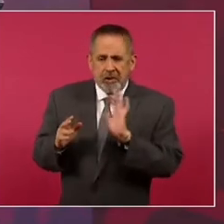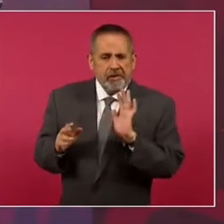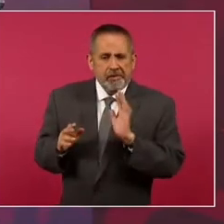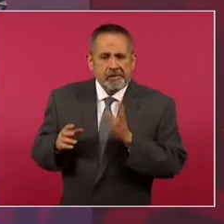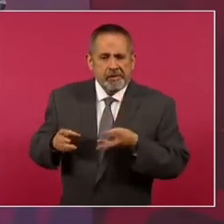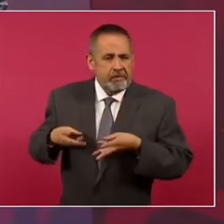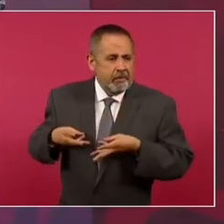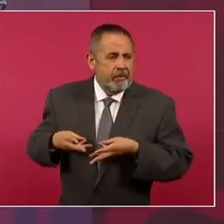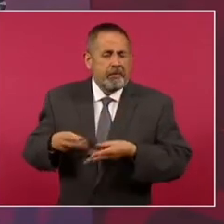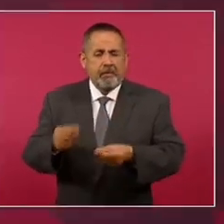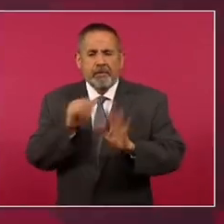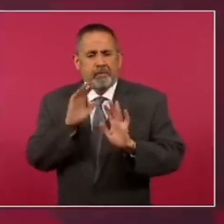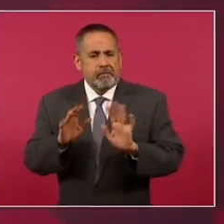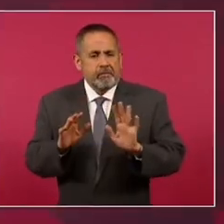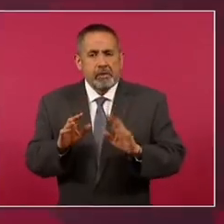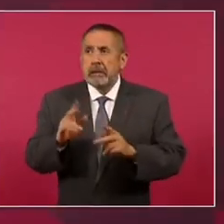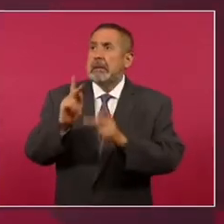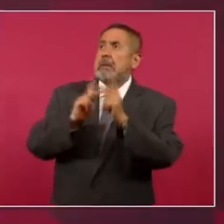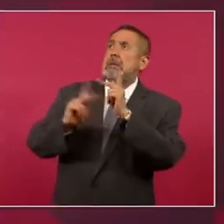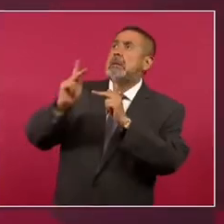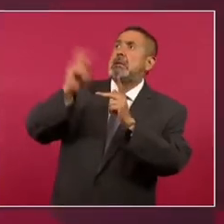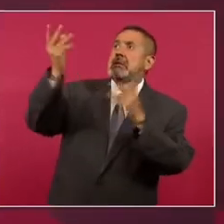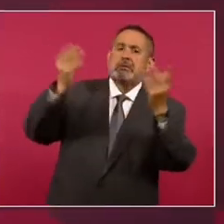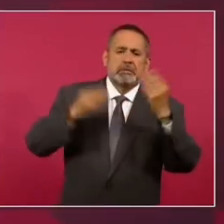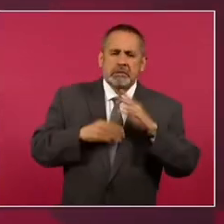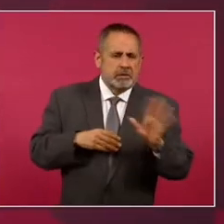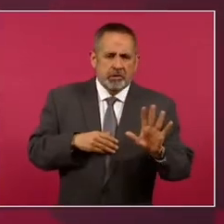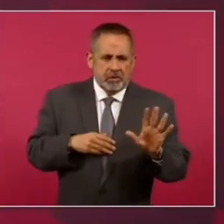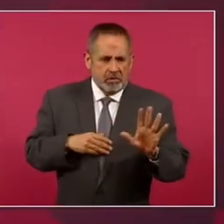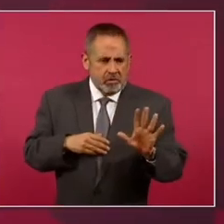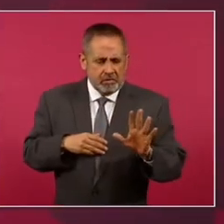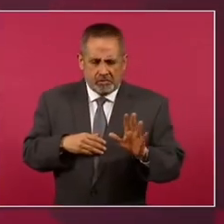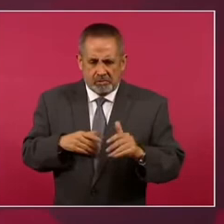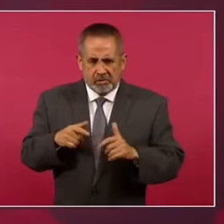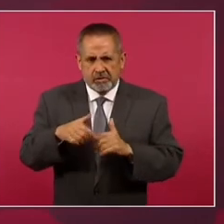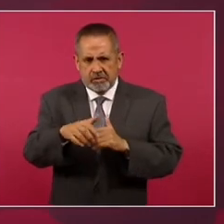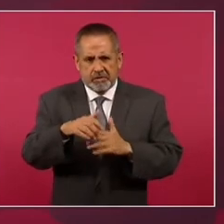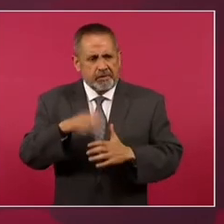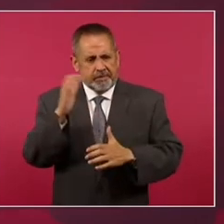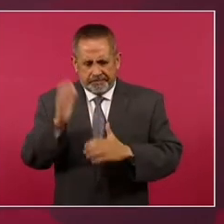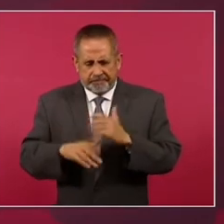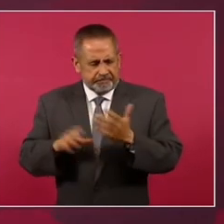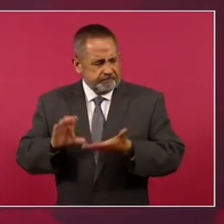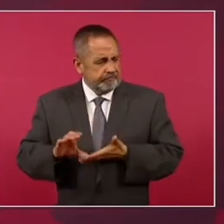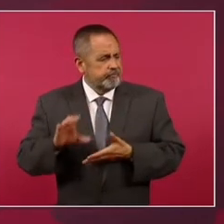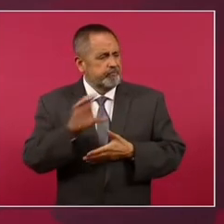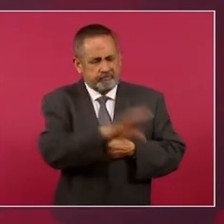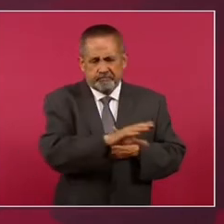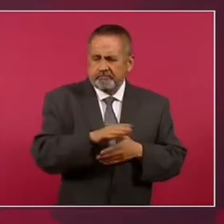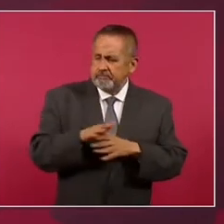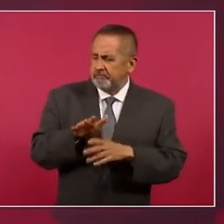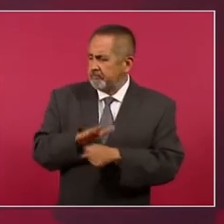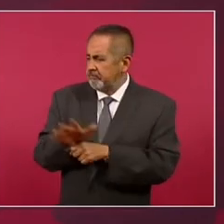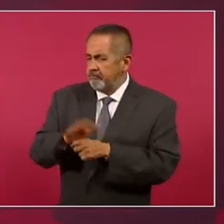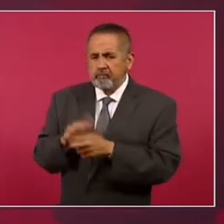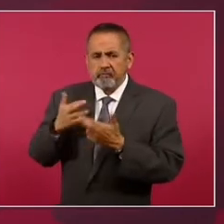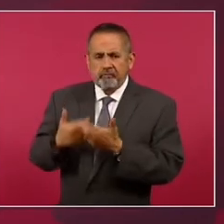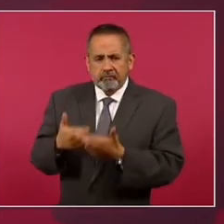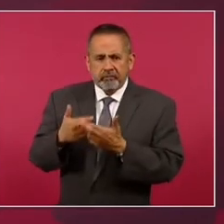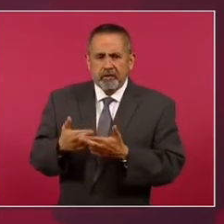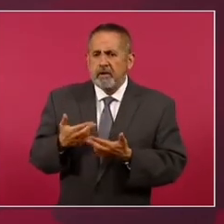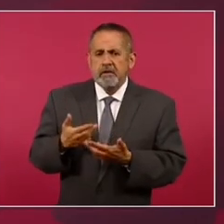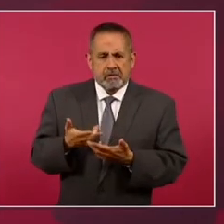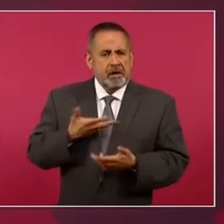No nos vamos a endeudar. De todas maneras, vamos a terminar abajo. Pero traemos un margen.